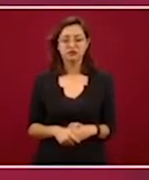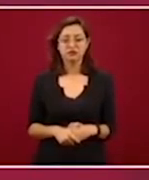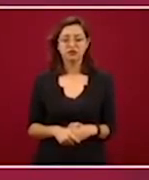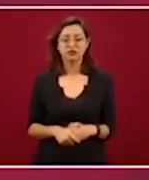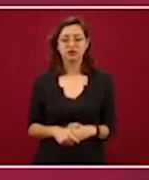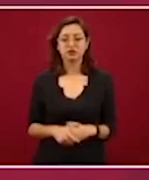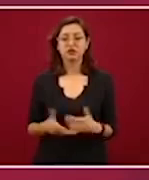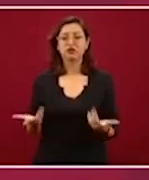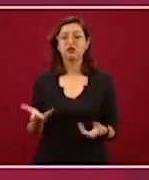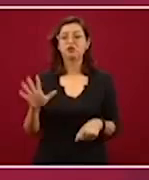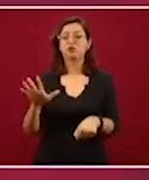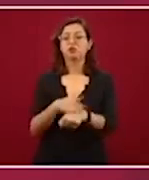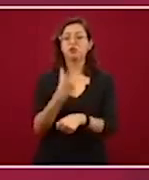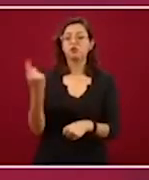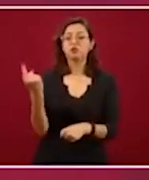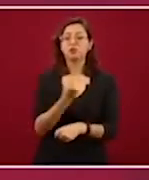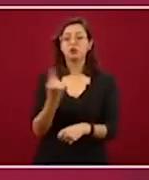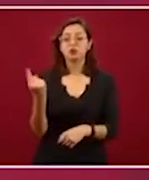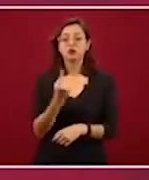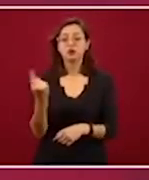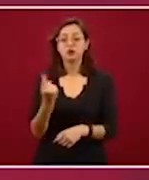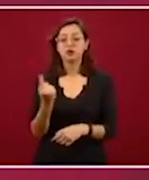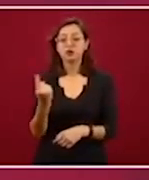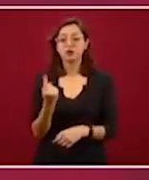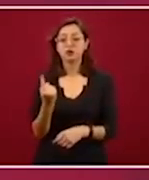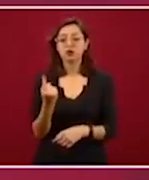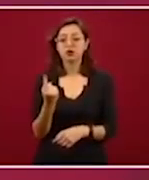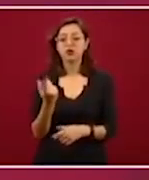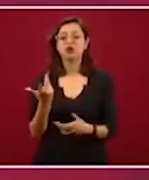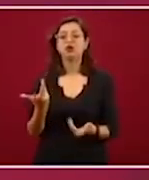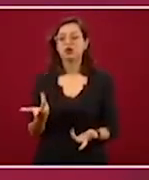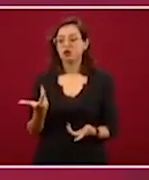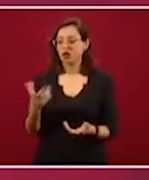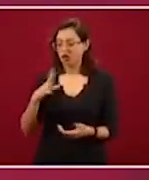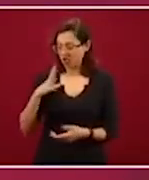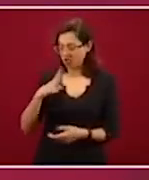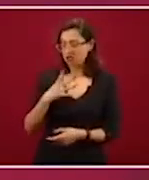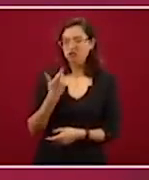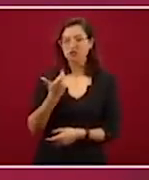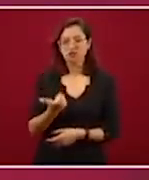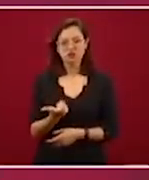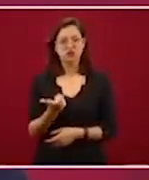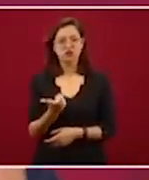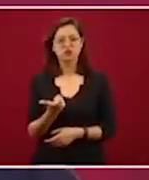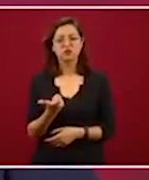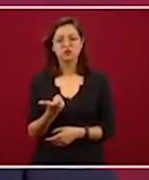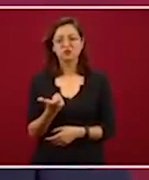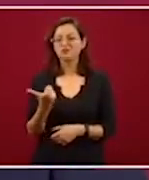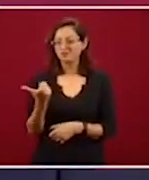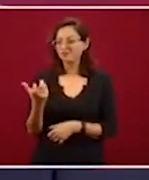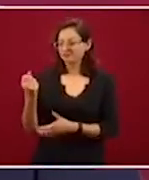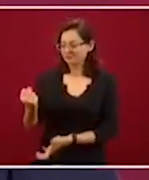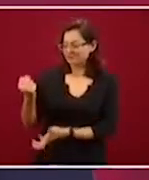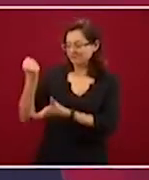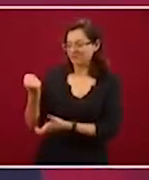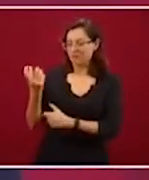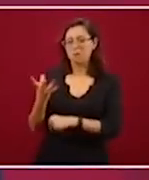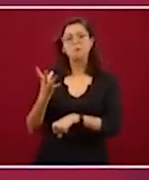porque mencionó esta cantidad porque esto nos va a permitir